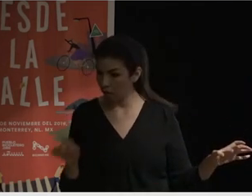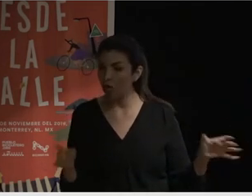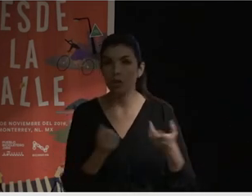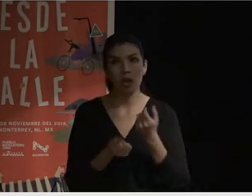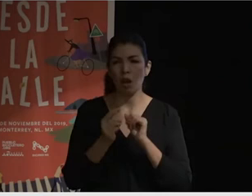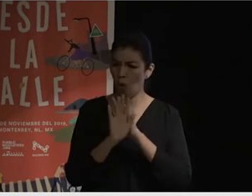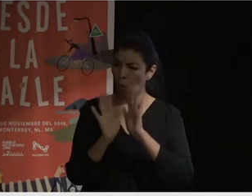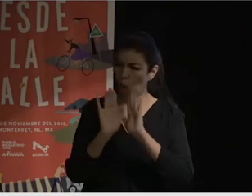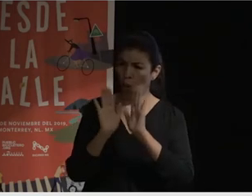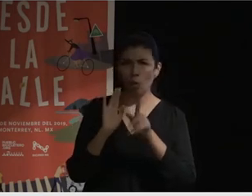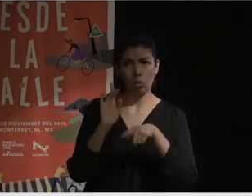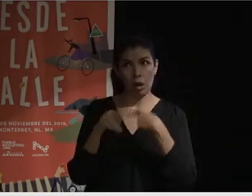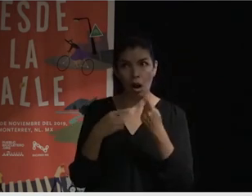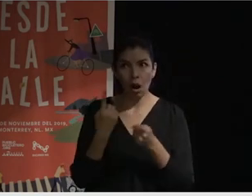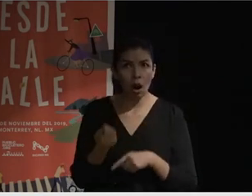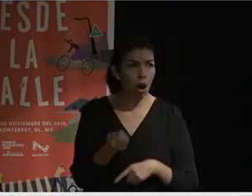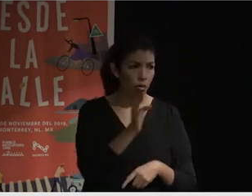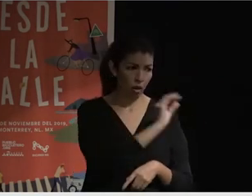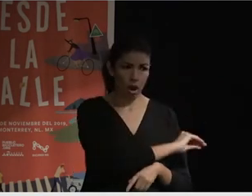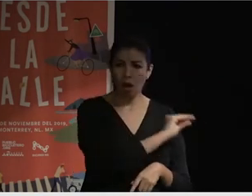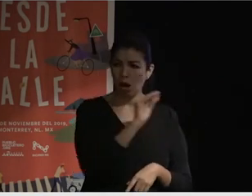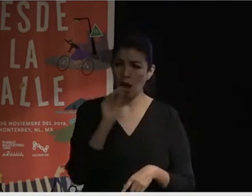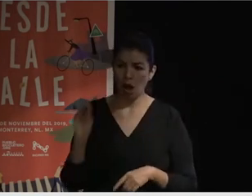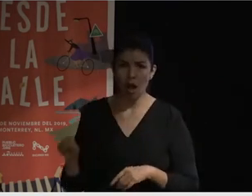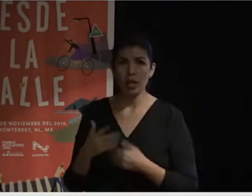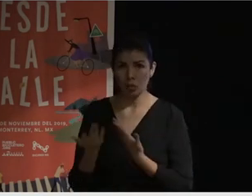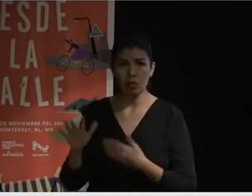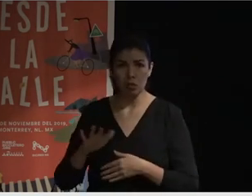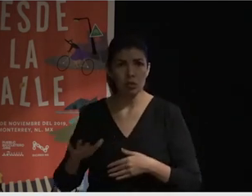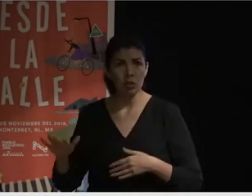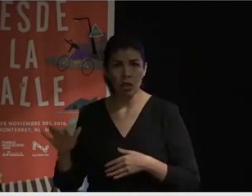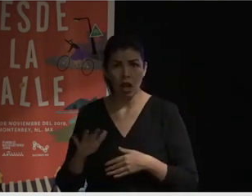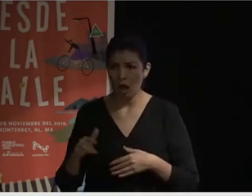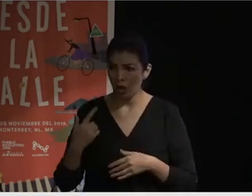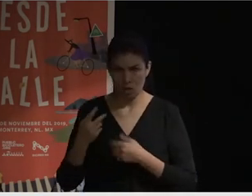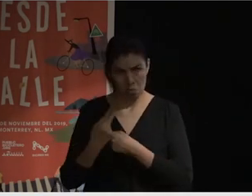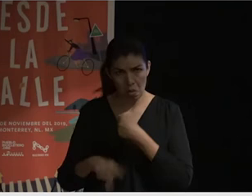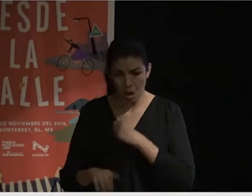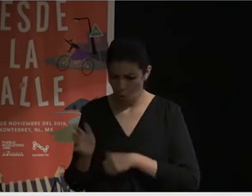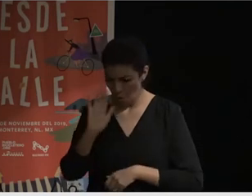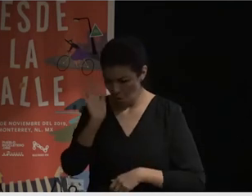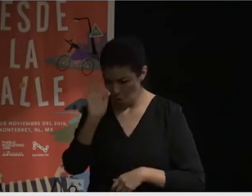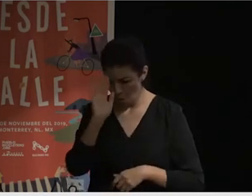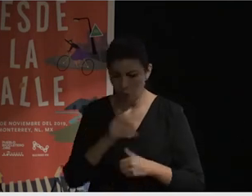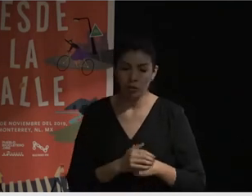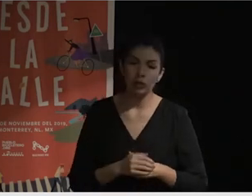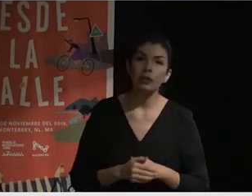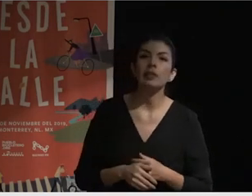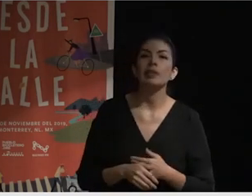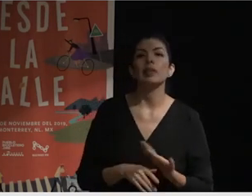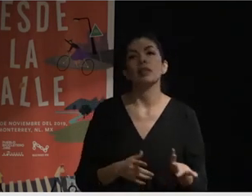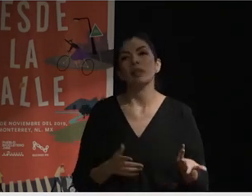ciudad, que empiecen a hacer focos inseguros y bla, bla, bla, y etcétera. Pero yo creo que para no llegar a esos puntos tiene que